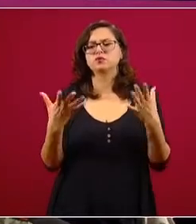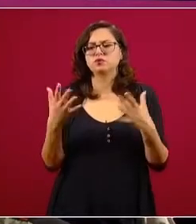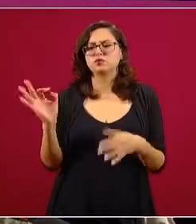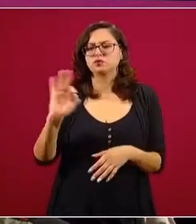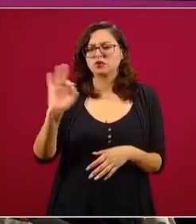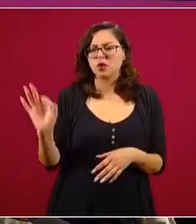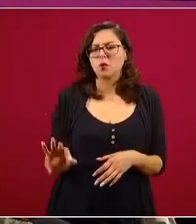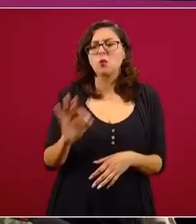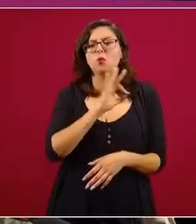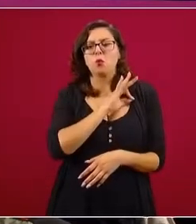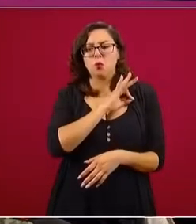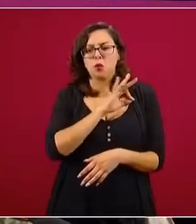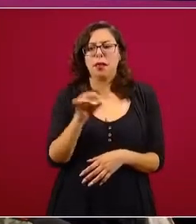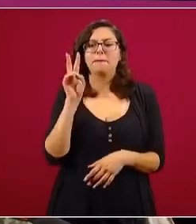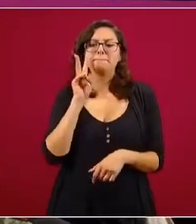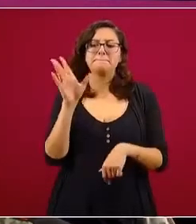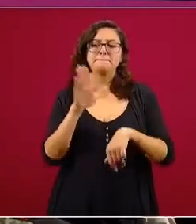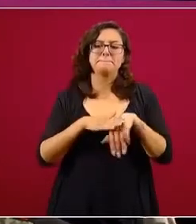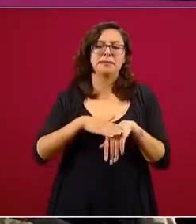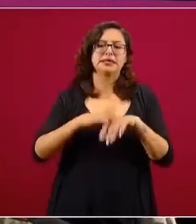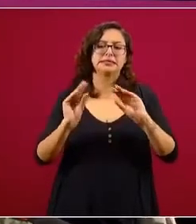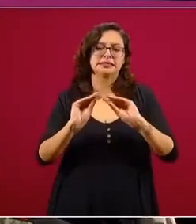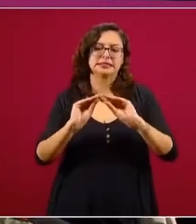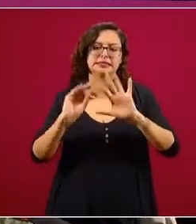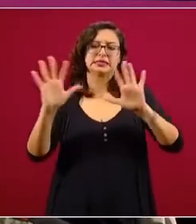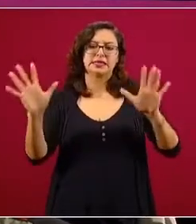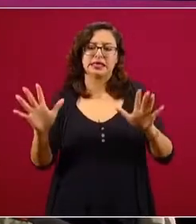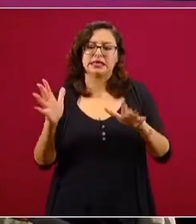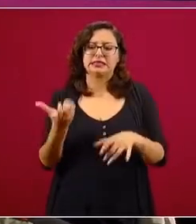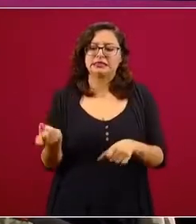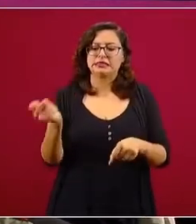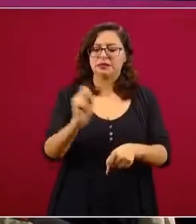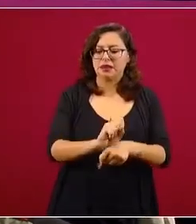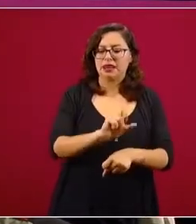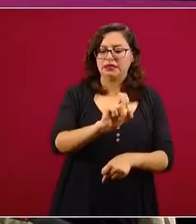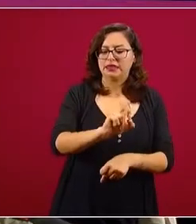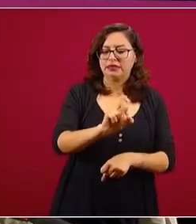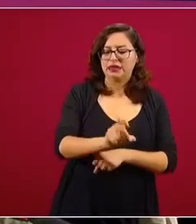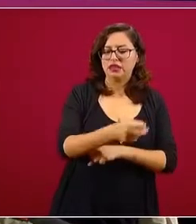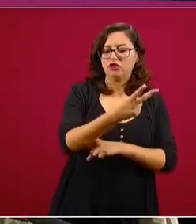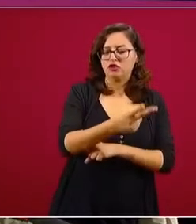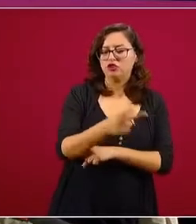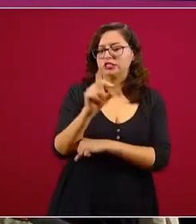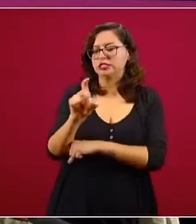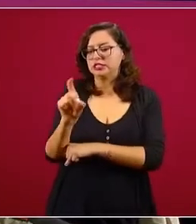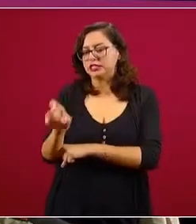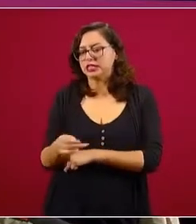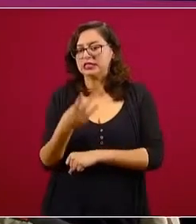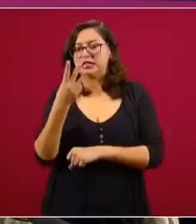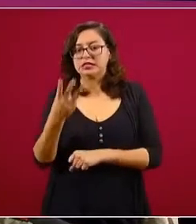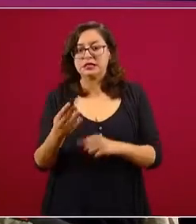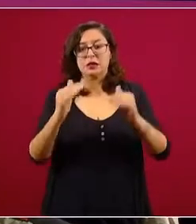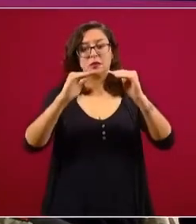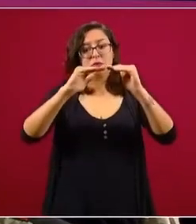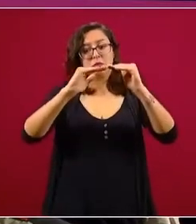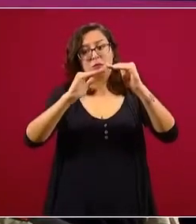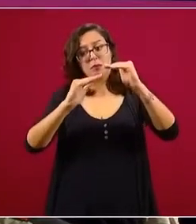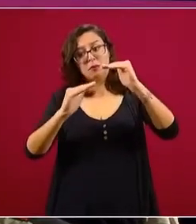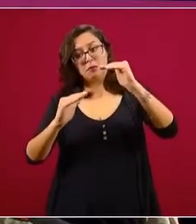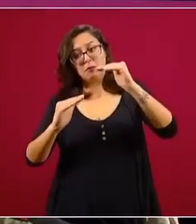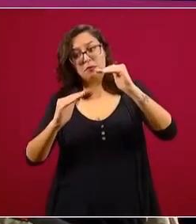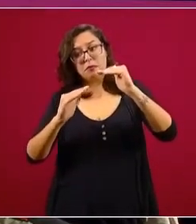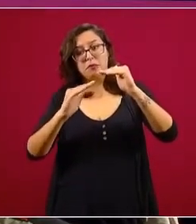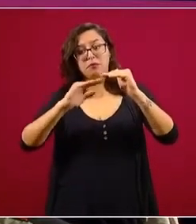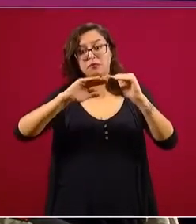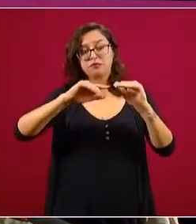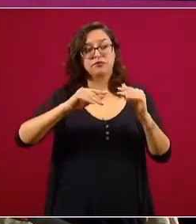Aquí podemos ver más claramente cómo esa tendencia de entre la semana 32 y 33 ya no es tan vertical como la